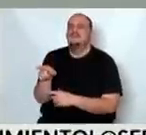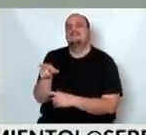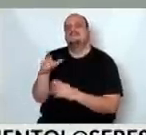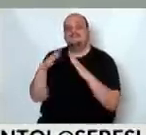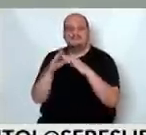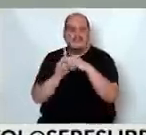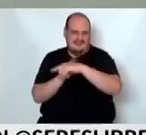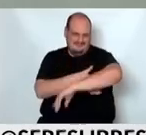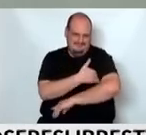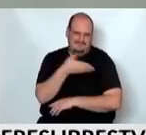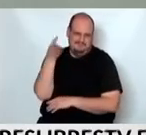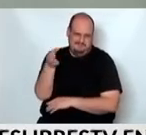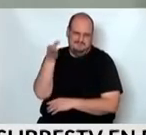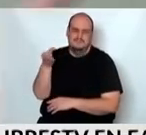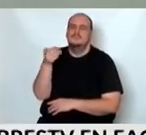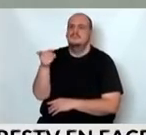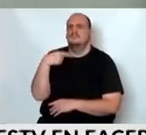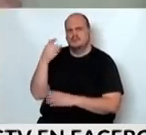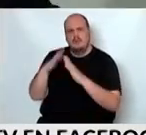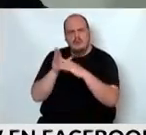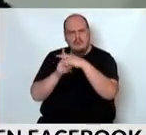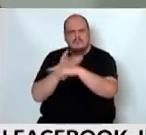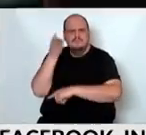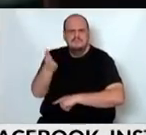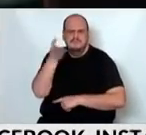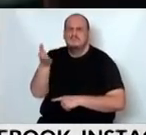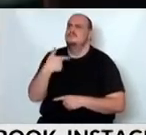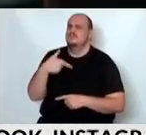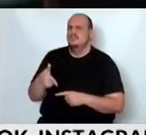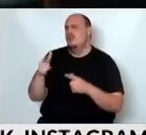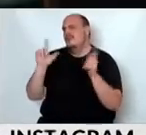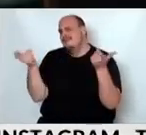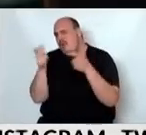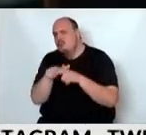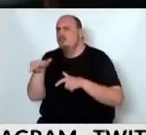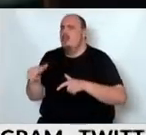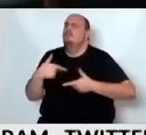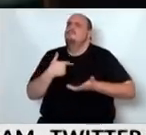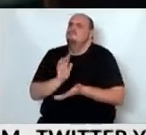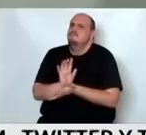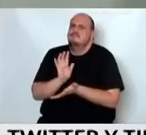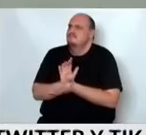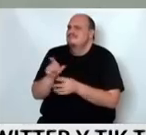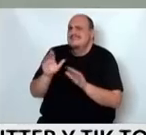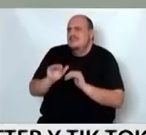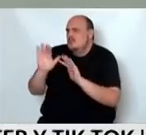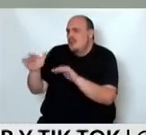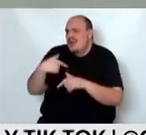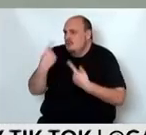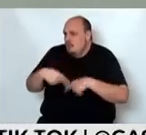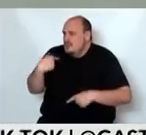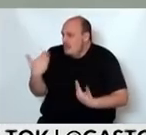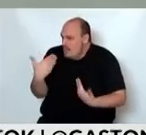evangelista y hemos estado en la iglesia y acompañar y ir a las misas y hacer lo mismo. Digo, no sé, es como todo lo que estaba a nuestro